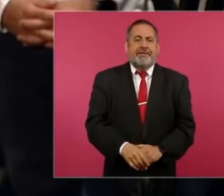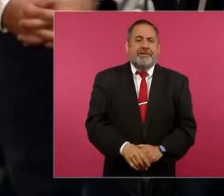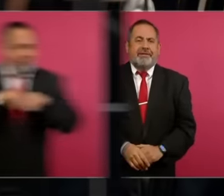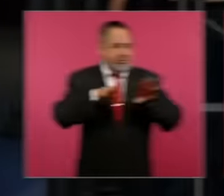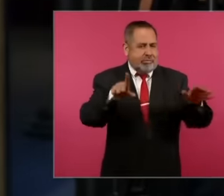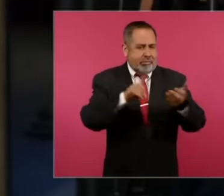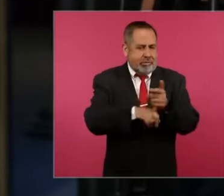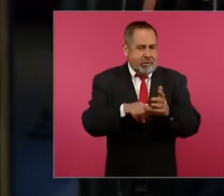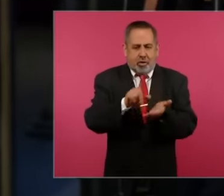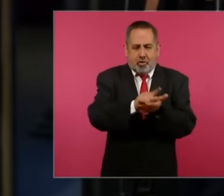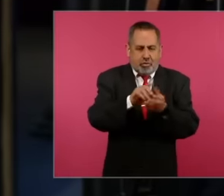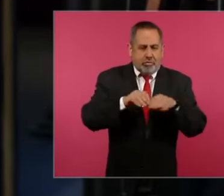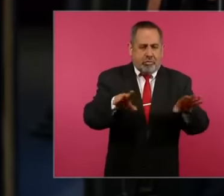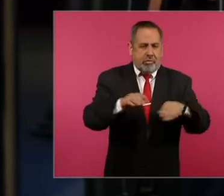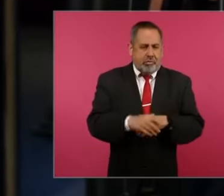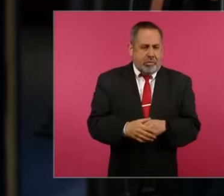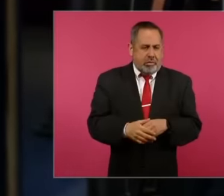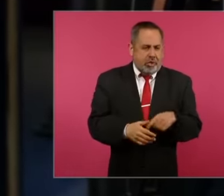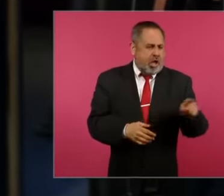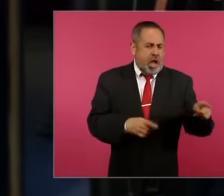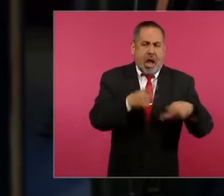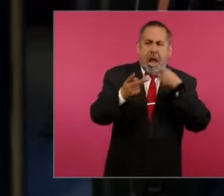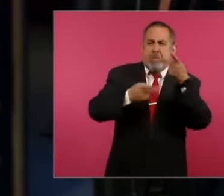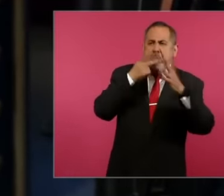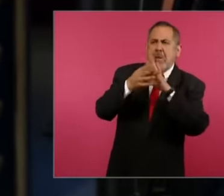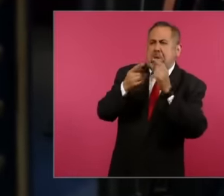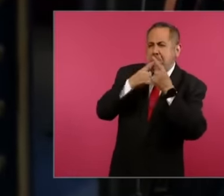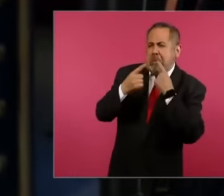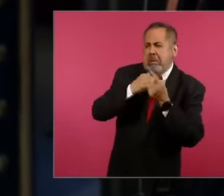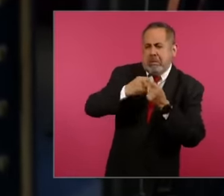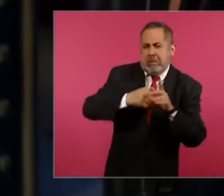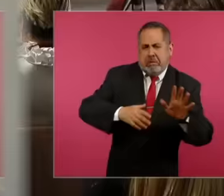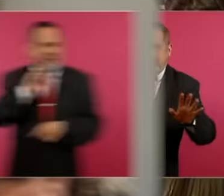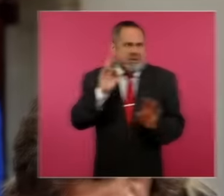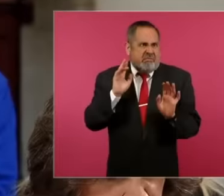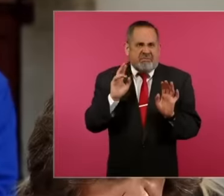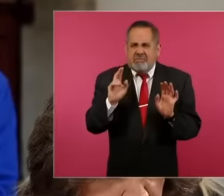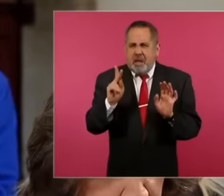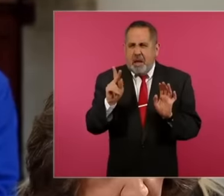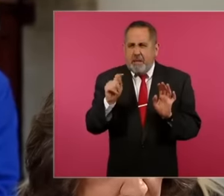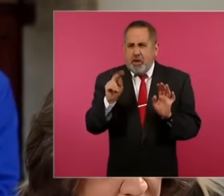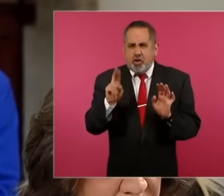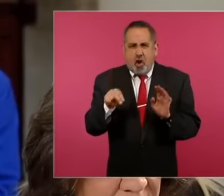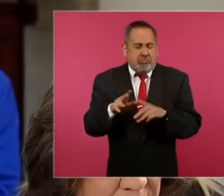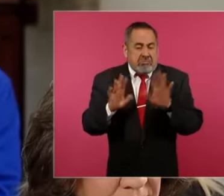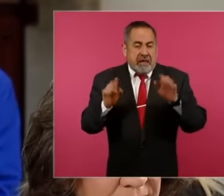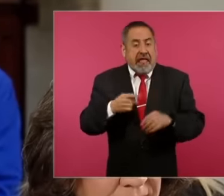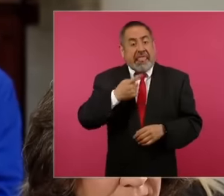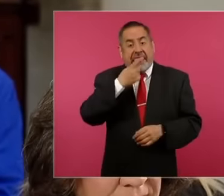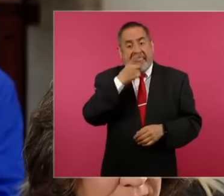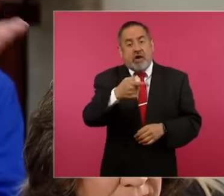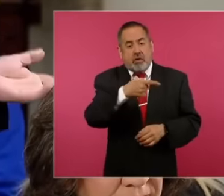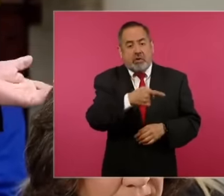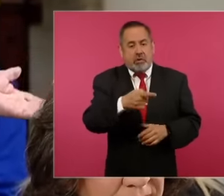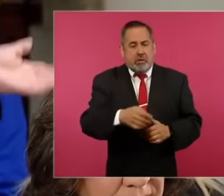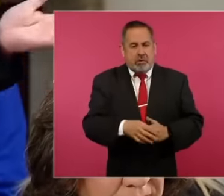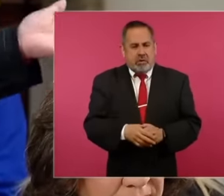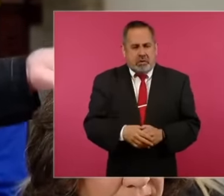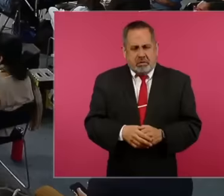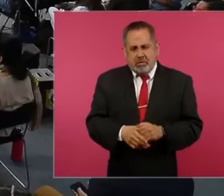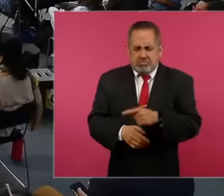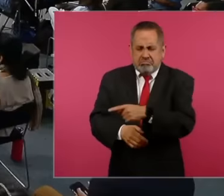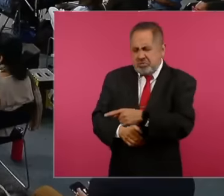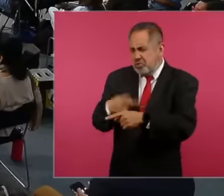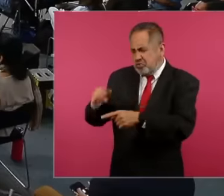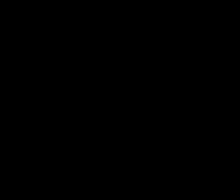calentó los ánimos en la conferencia de prensa. Veamos este diálogo que se da en la mañanera, donde todos los